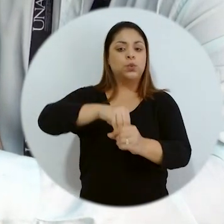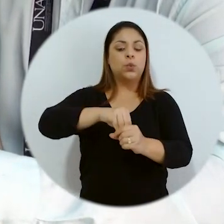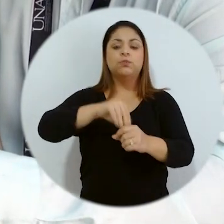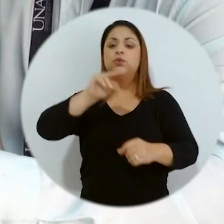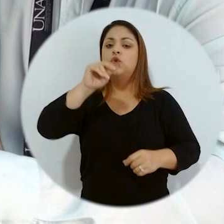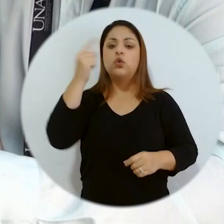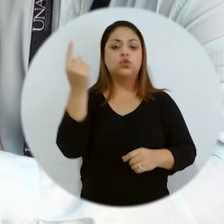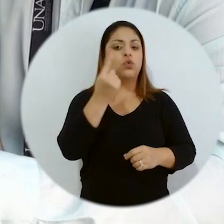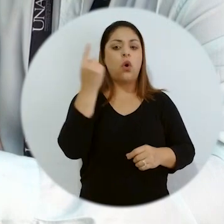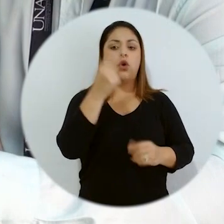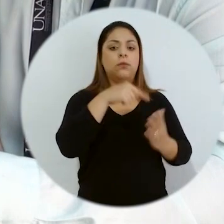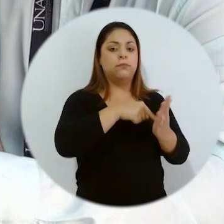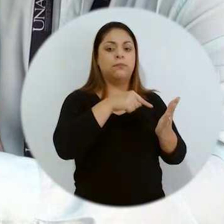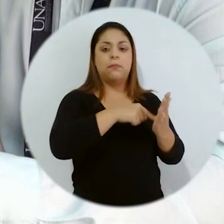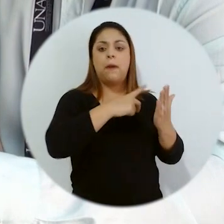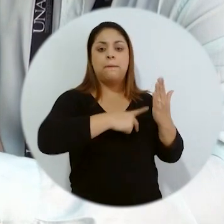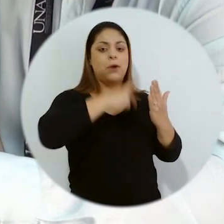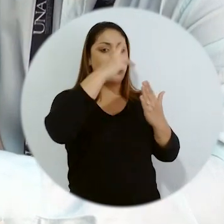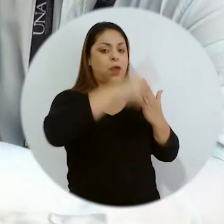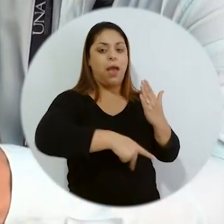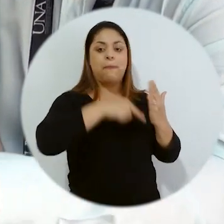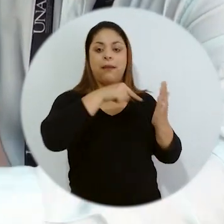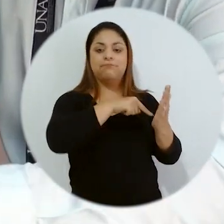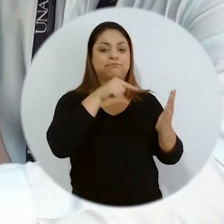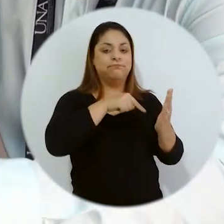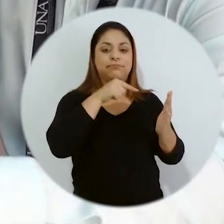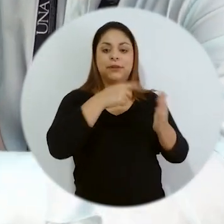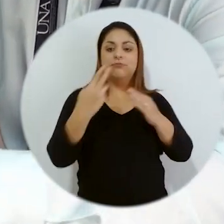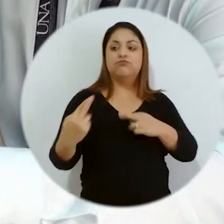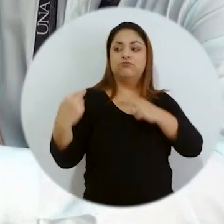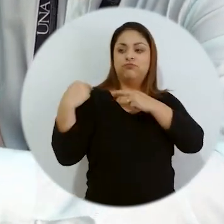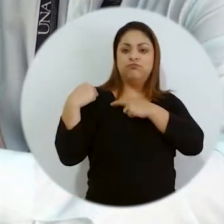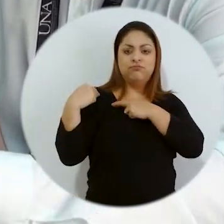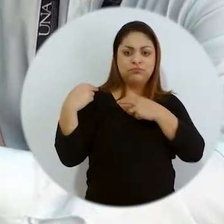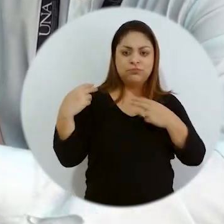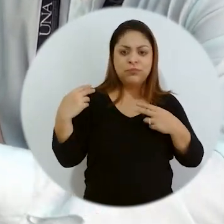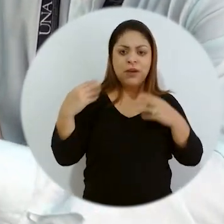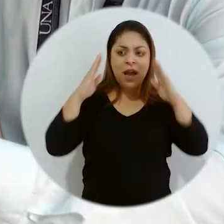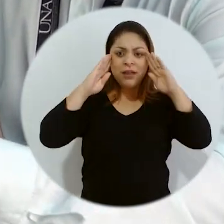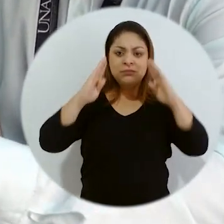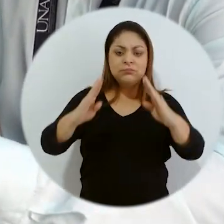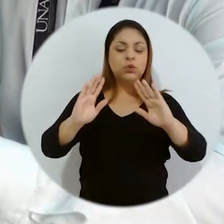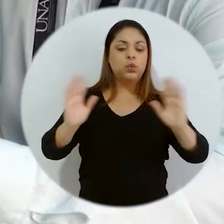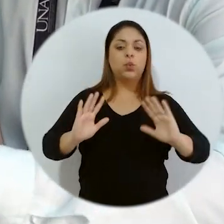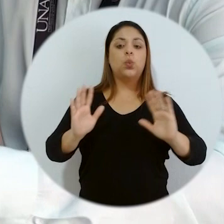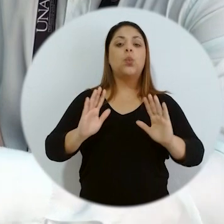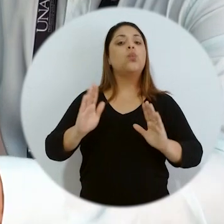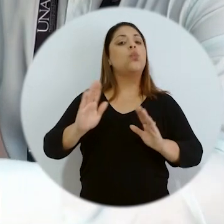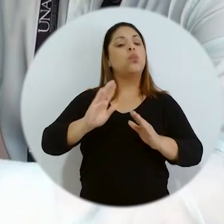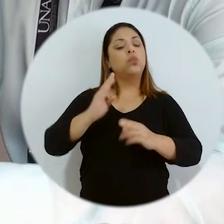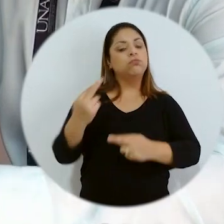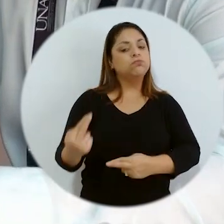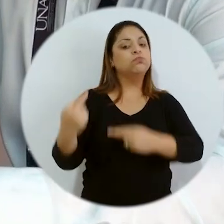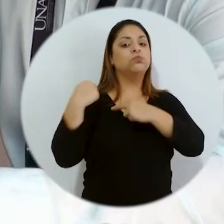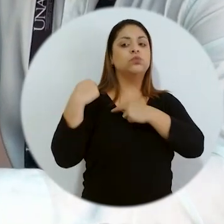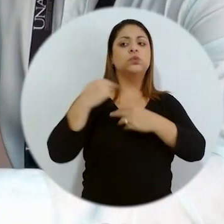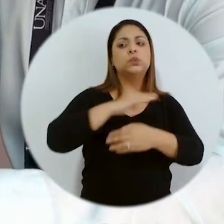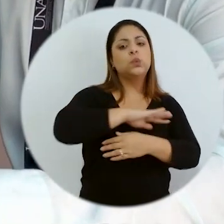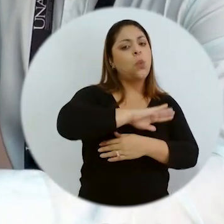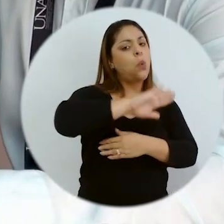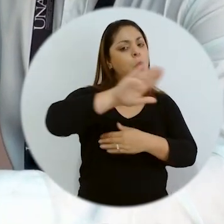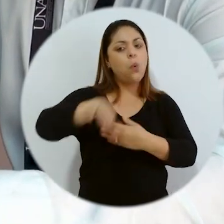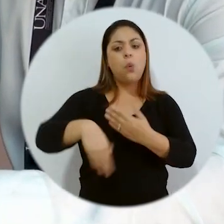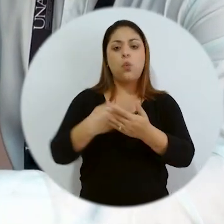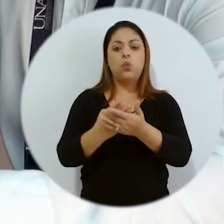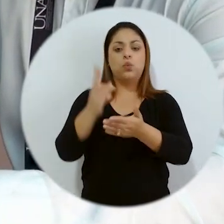se entienda que no solo el programa el que tiene la responsabilidad de atender a la población, sino que es una tarea de todas las instancias de